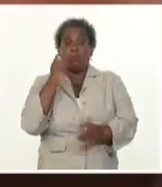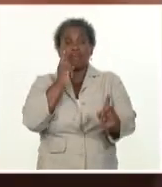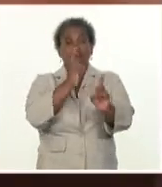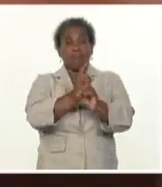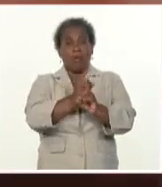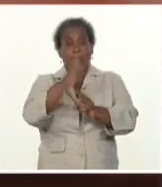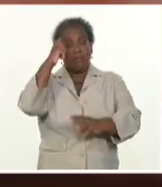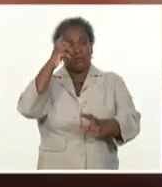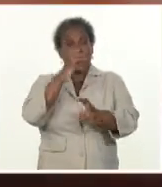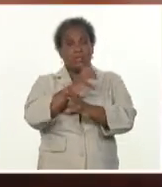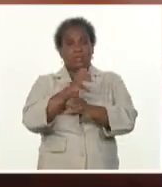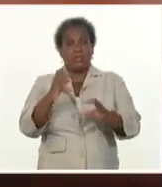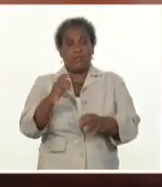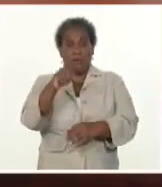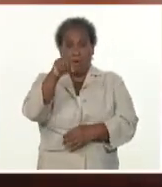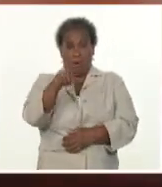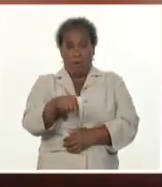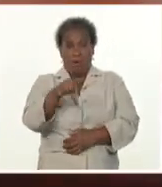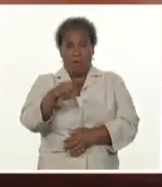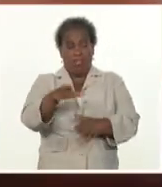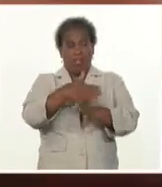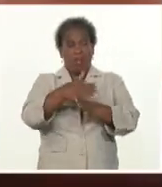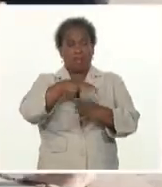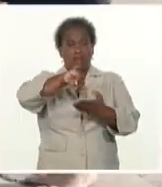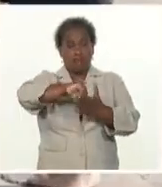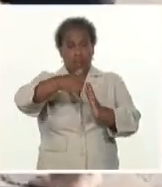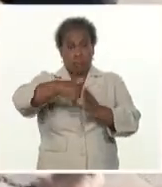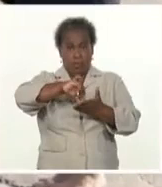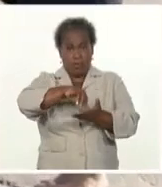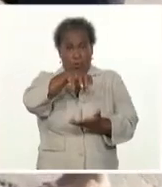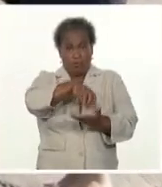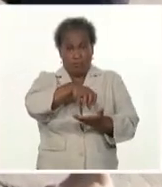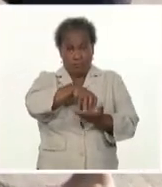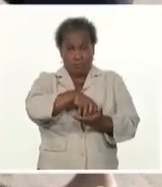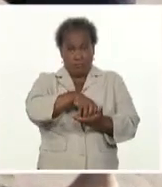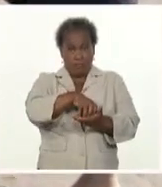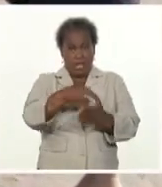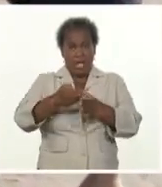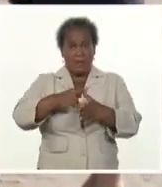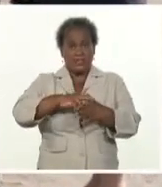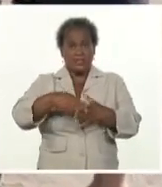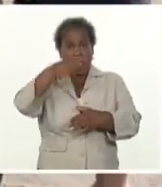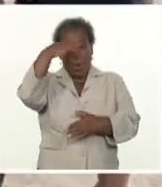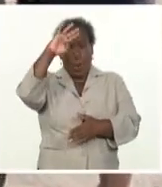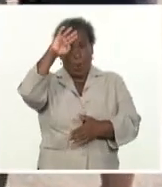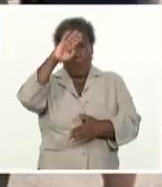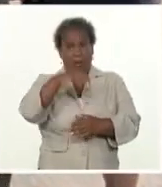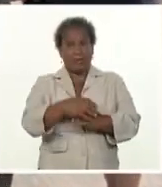participan aquí en diferentes proyectos y que representan a la isla.